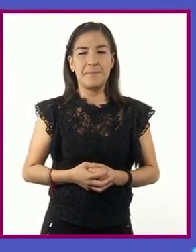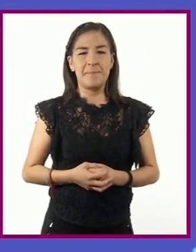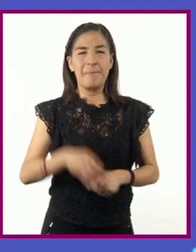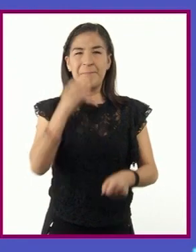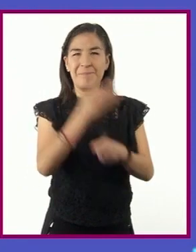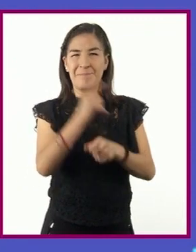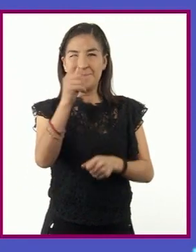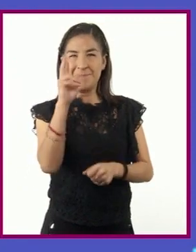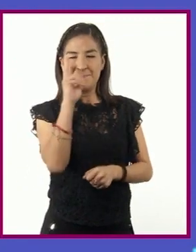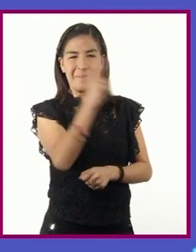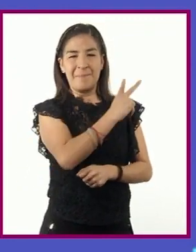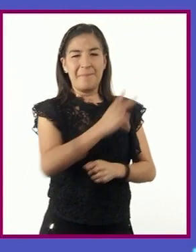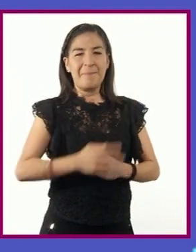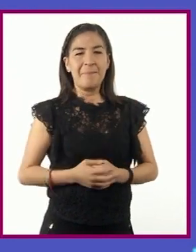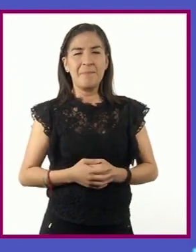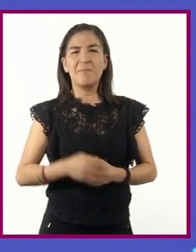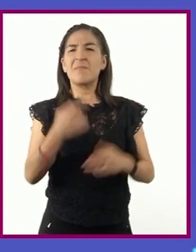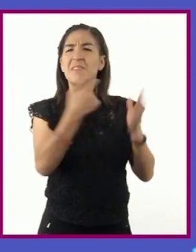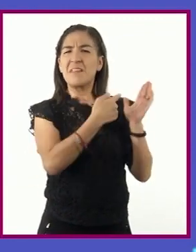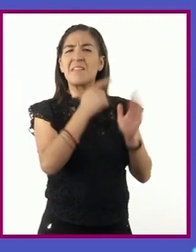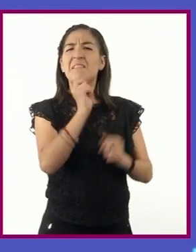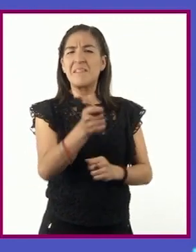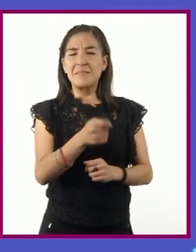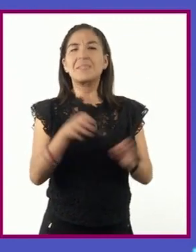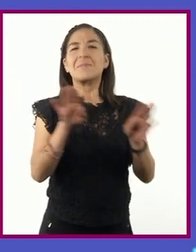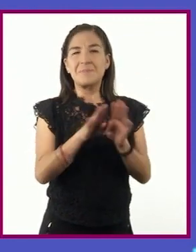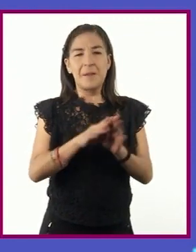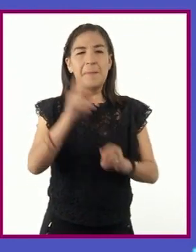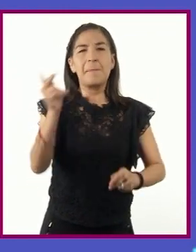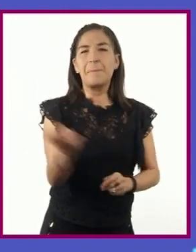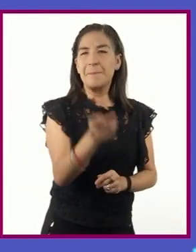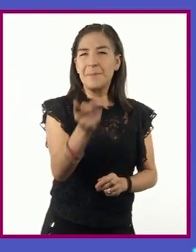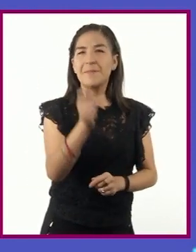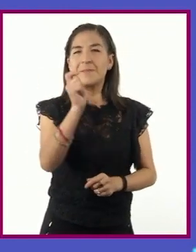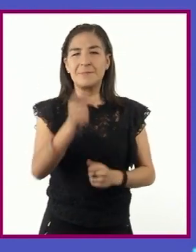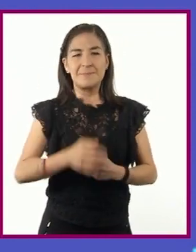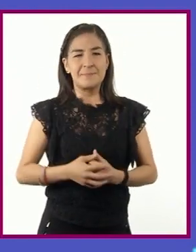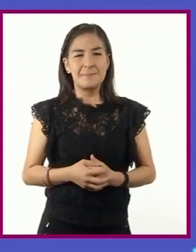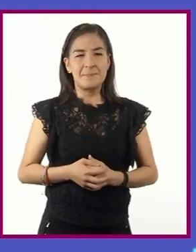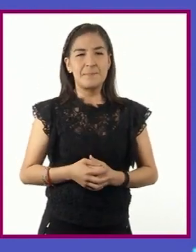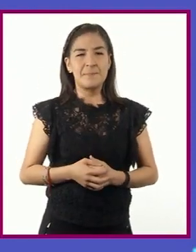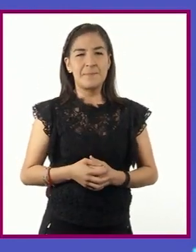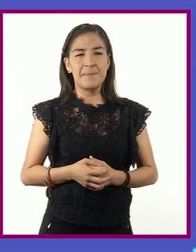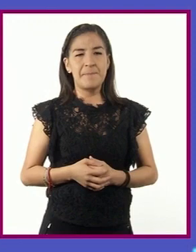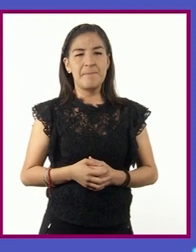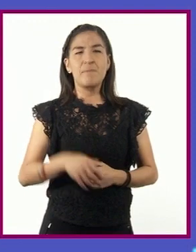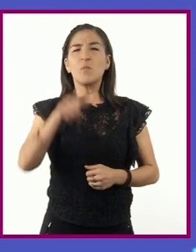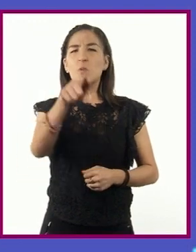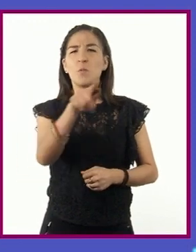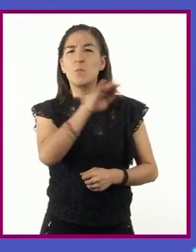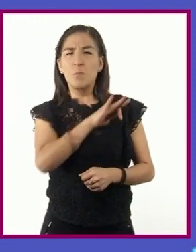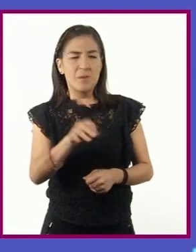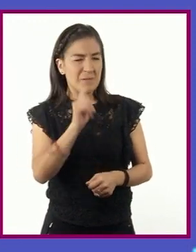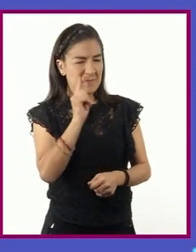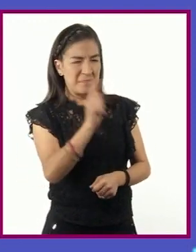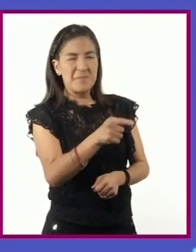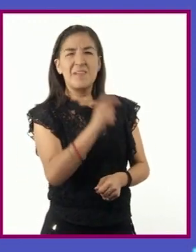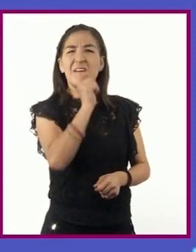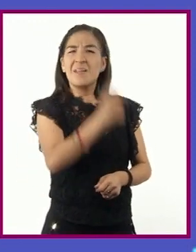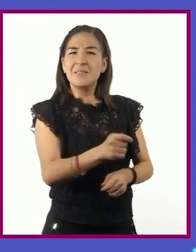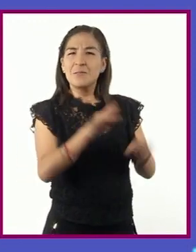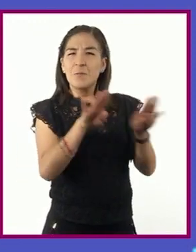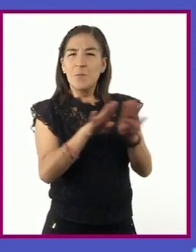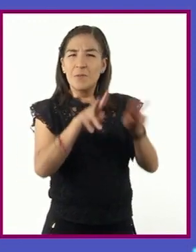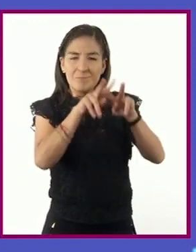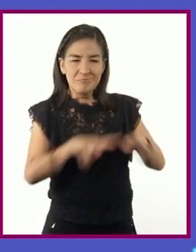Como observamos, existe un diálogo que comienza con la pregunta: ¿podrías esbozar aquí algunos de los